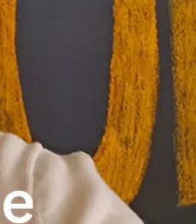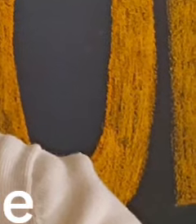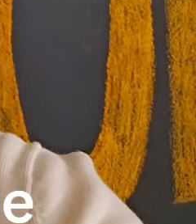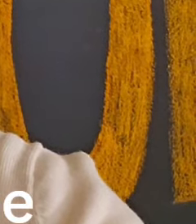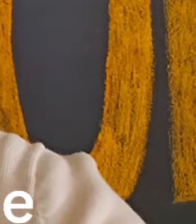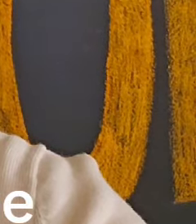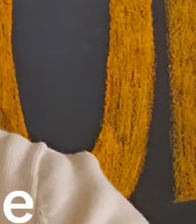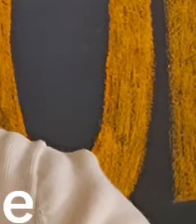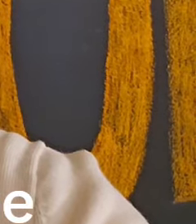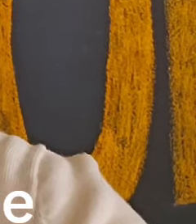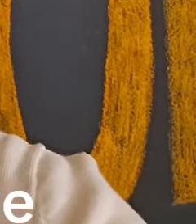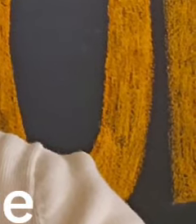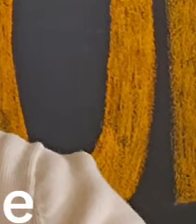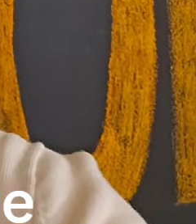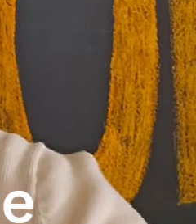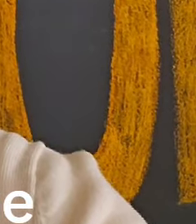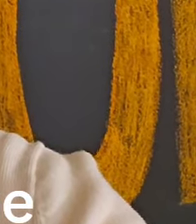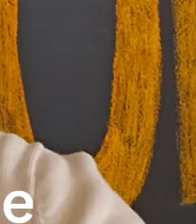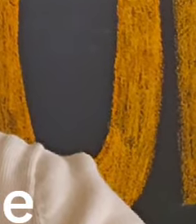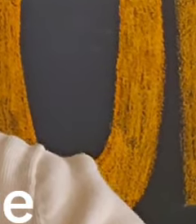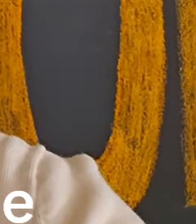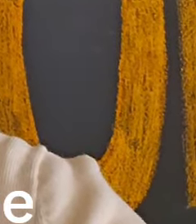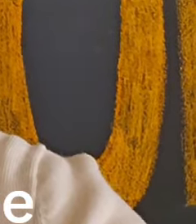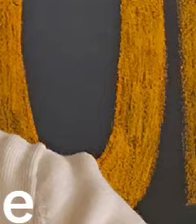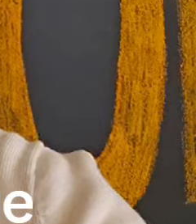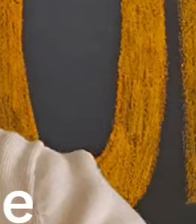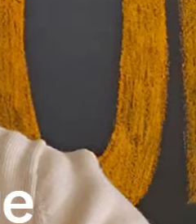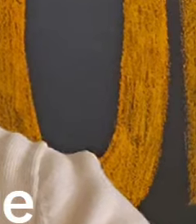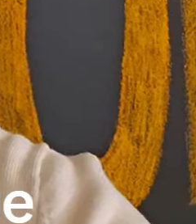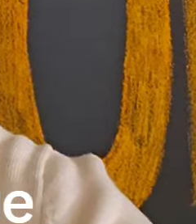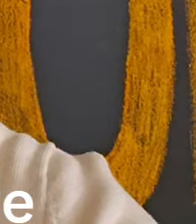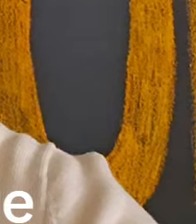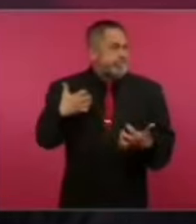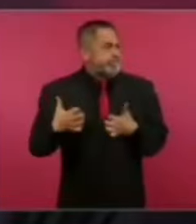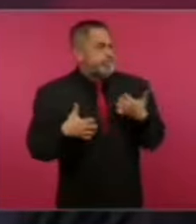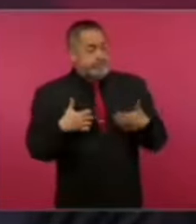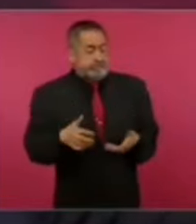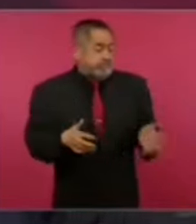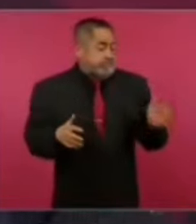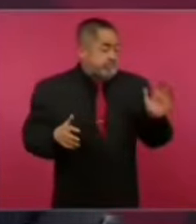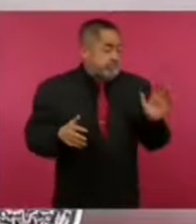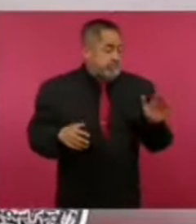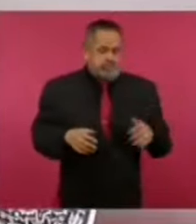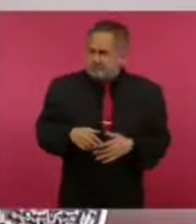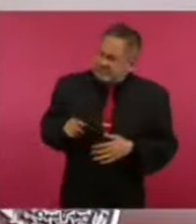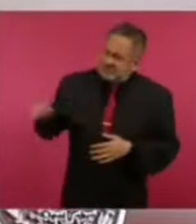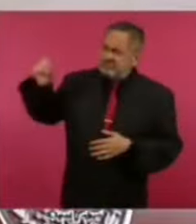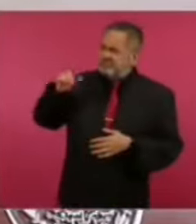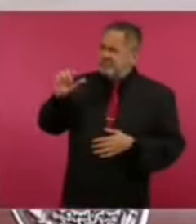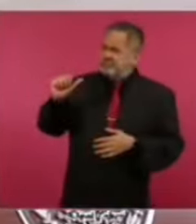es Felipe Calderón, él no es Genaro García Luna y que tiene su conciencia tranquila. AMLO,